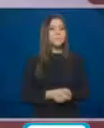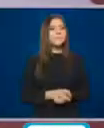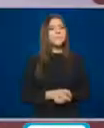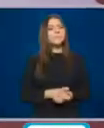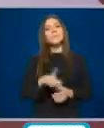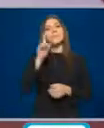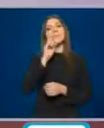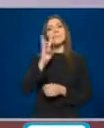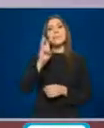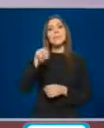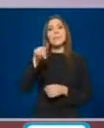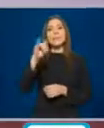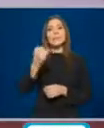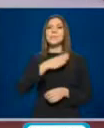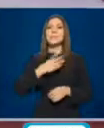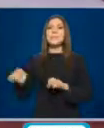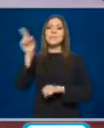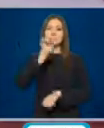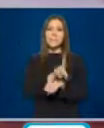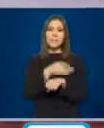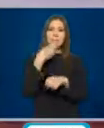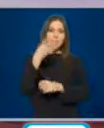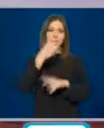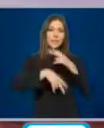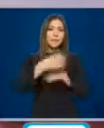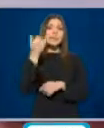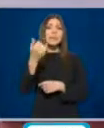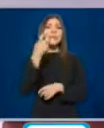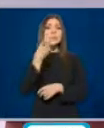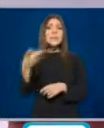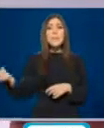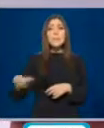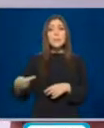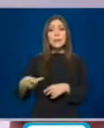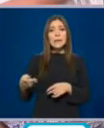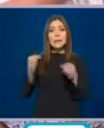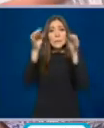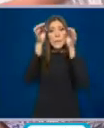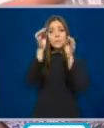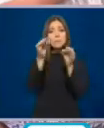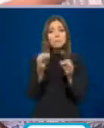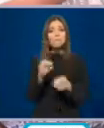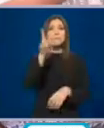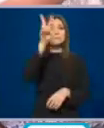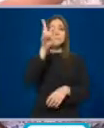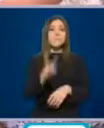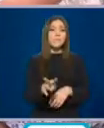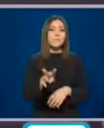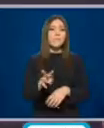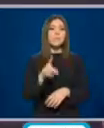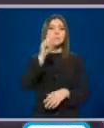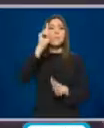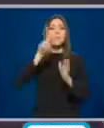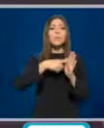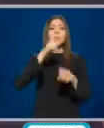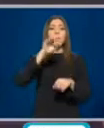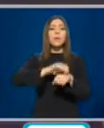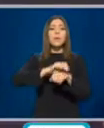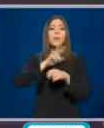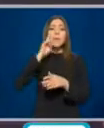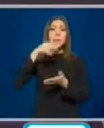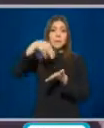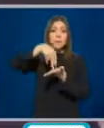Wendy Crespi, buenos días. Buenos días. Bienvenida, Oye, Wendy. esto de los popotitos es real. Sí. A mí me pasó que alguna vez algún compañero me había parado y me